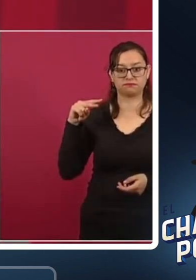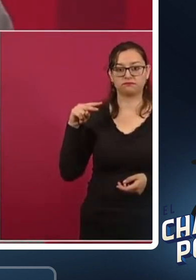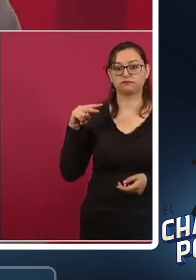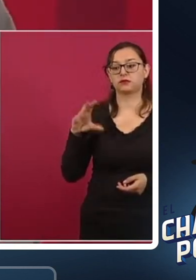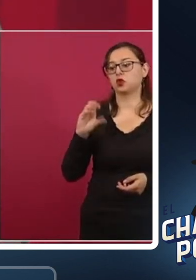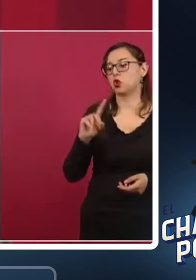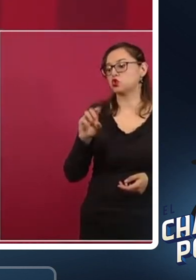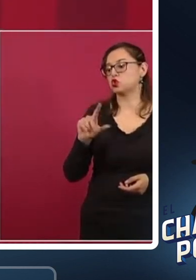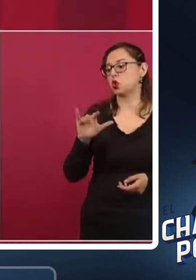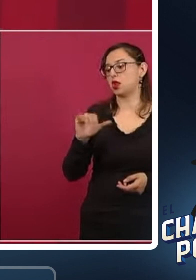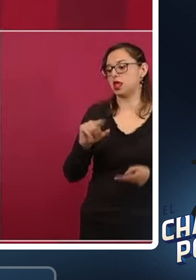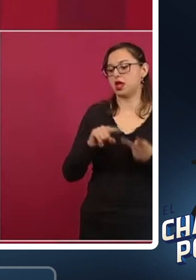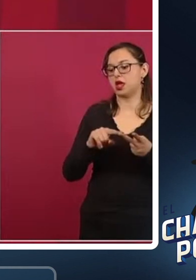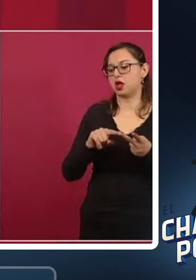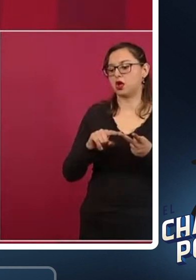Cosolia,